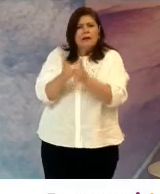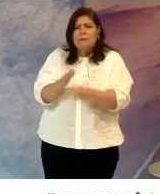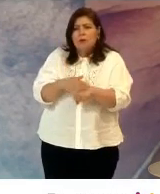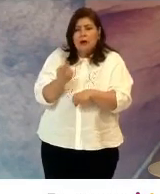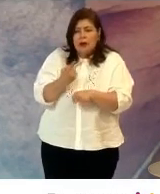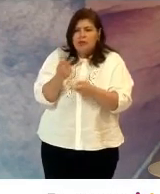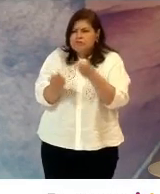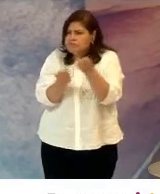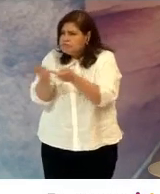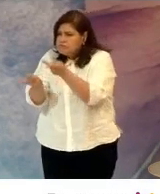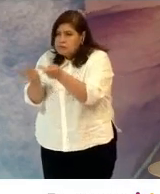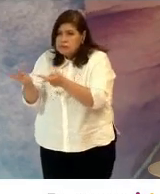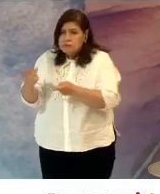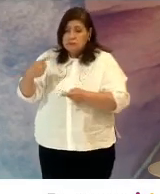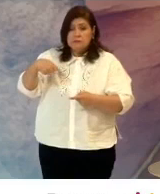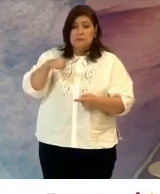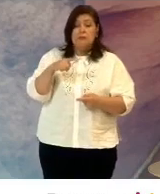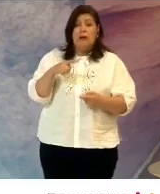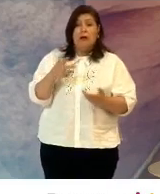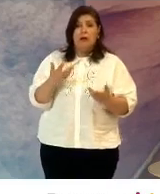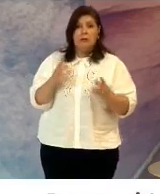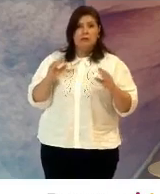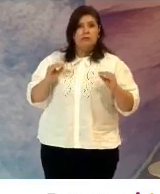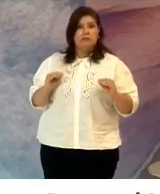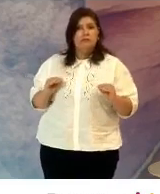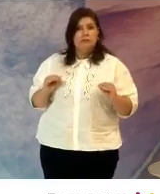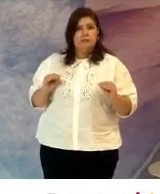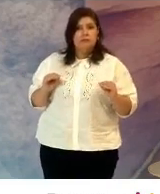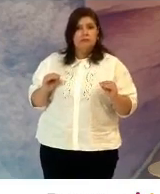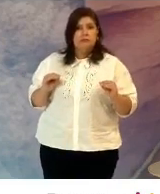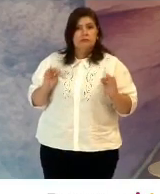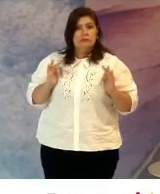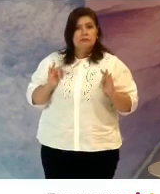que estaban completamente quietos.